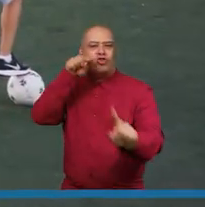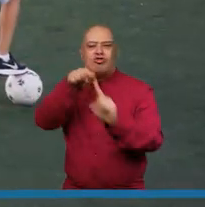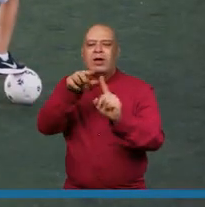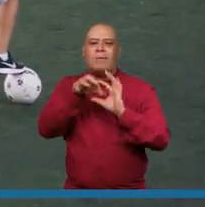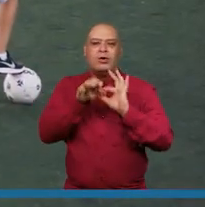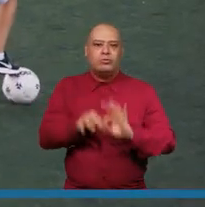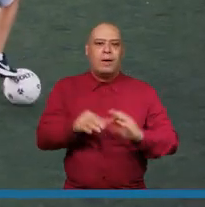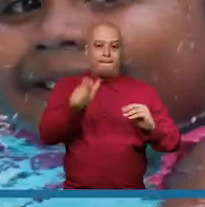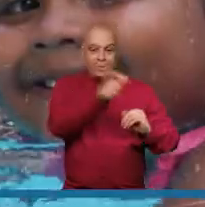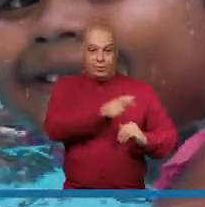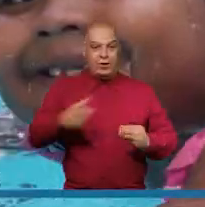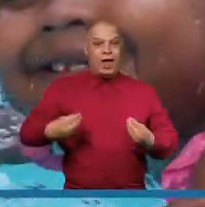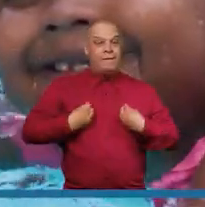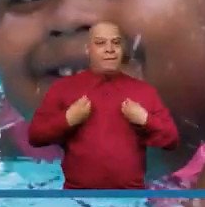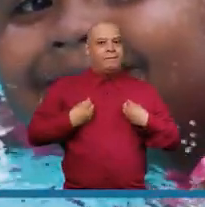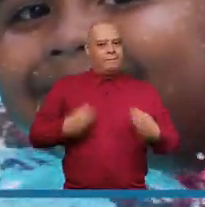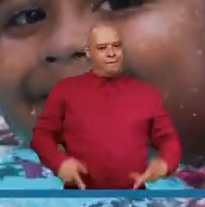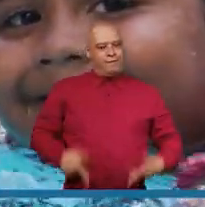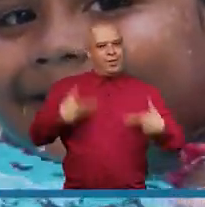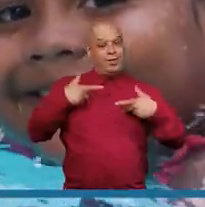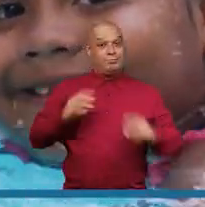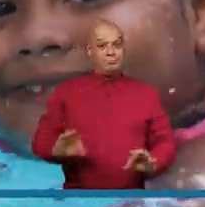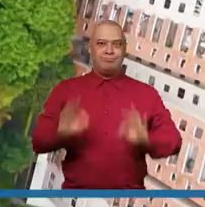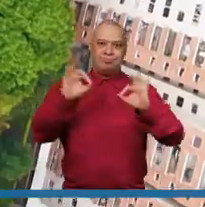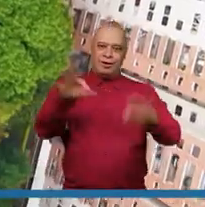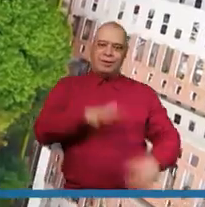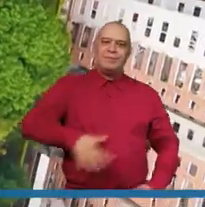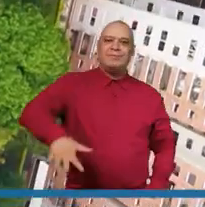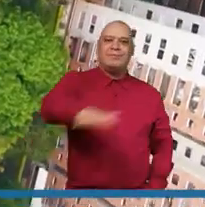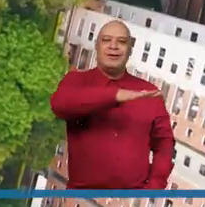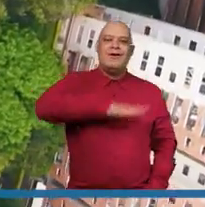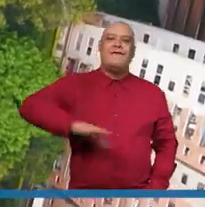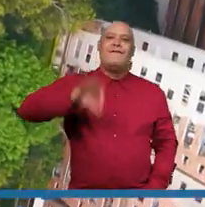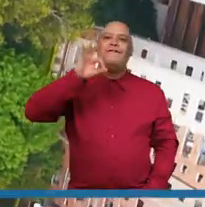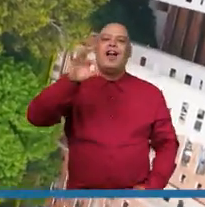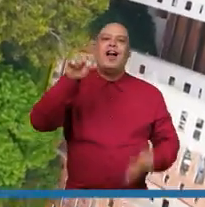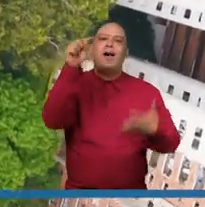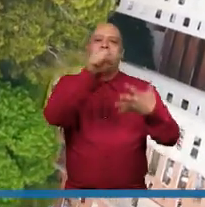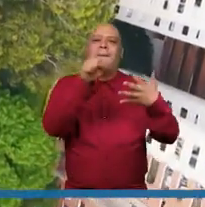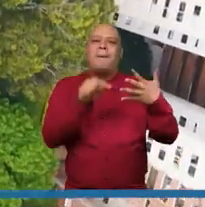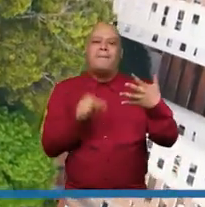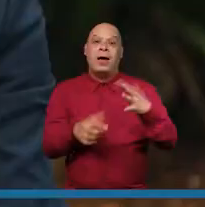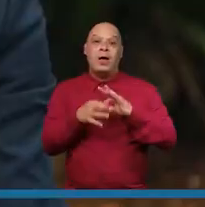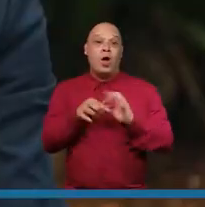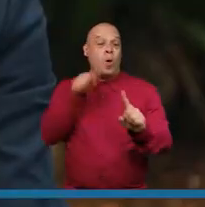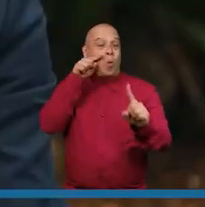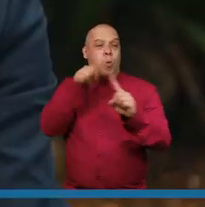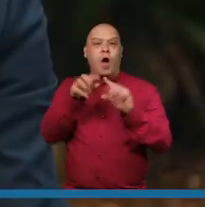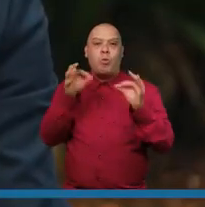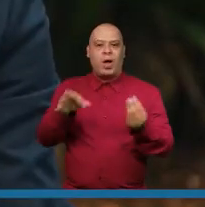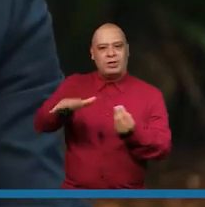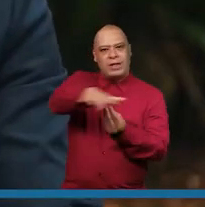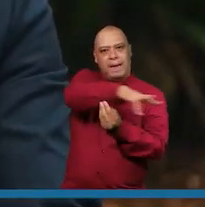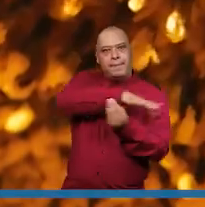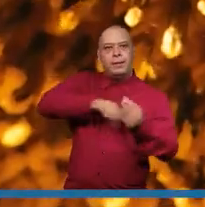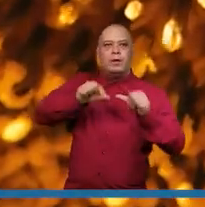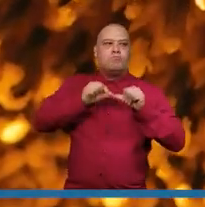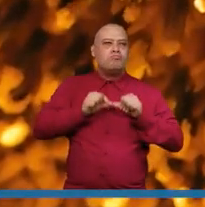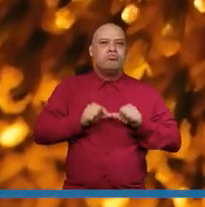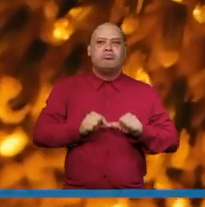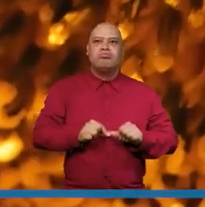mejorar condiciones de vida de los habitantes, garantizar competitividad del territorio y cumpliendo una principal premisa, y es la sostenibilidad